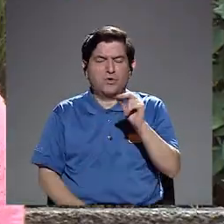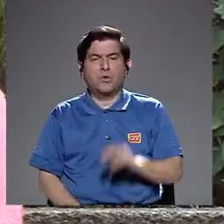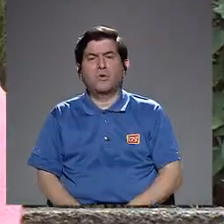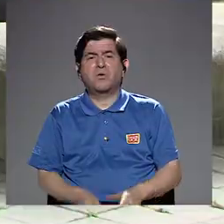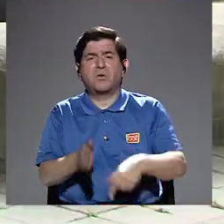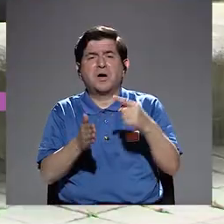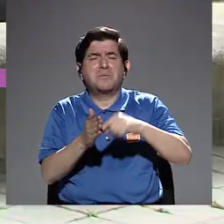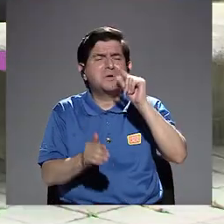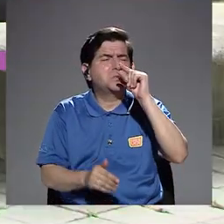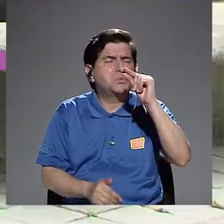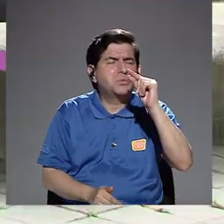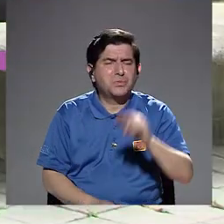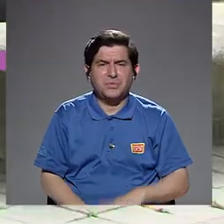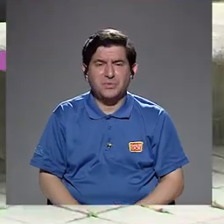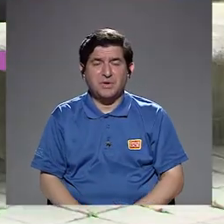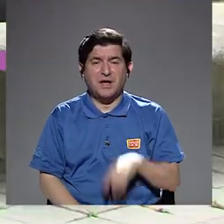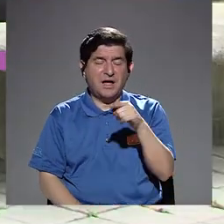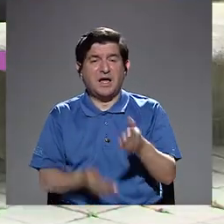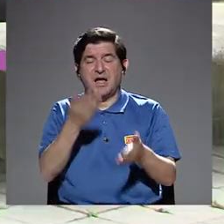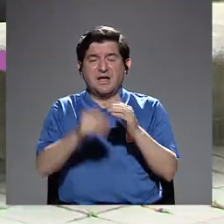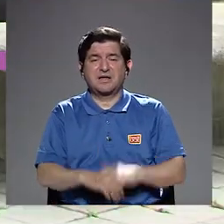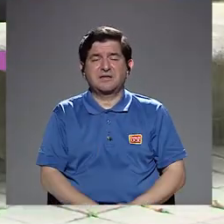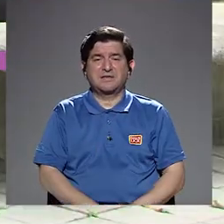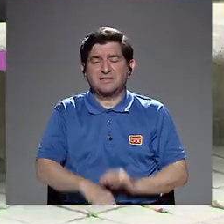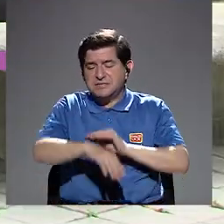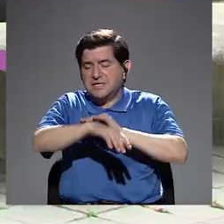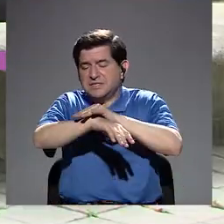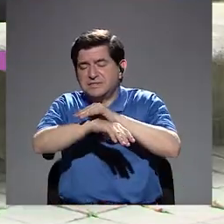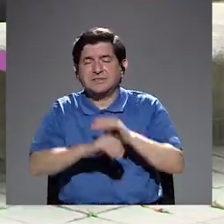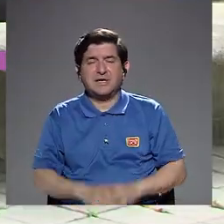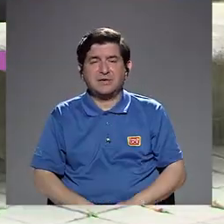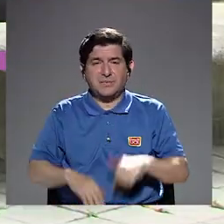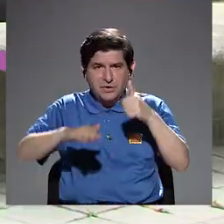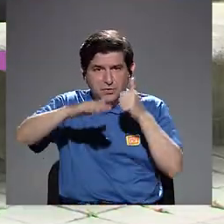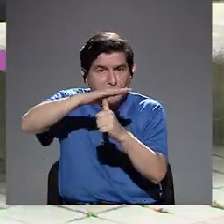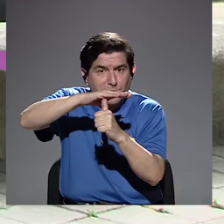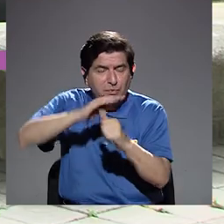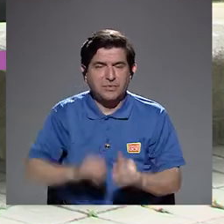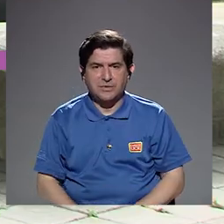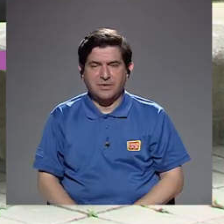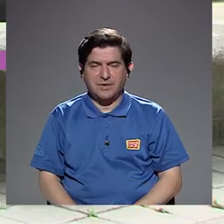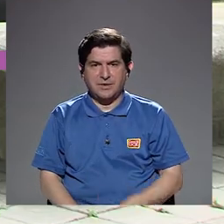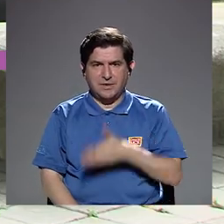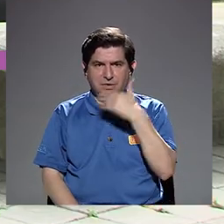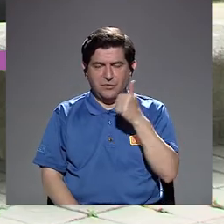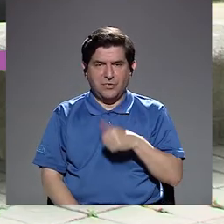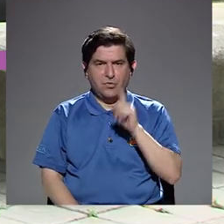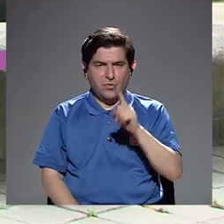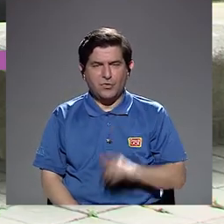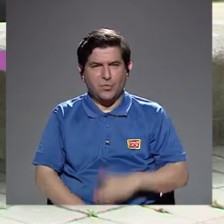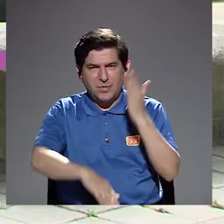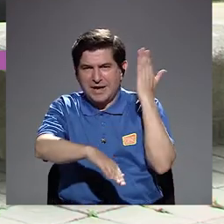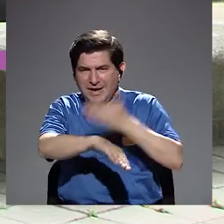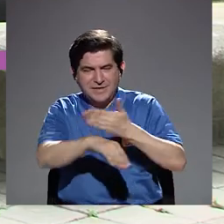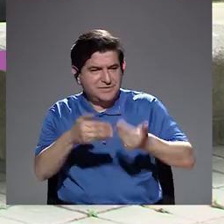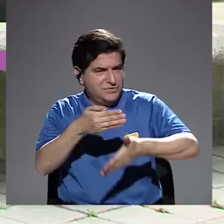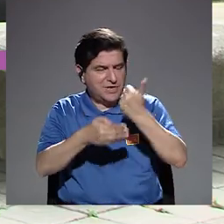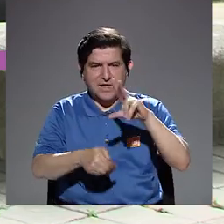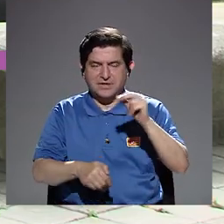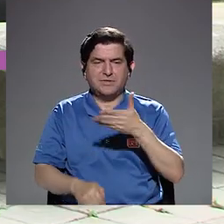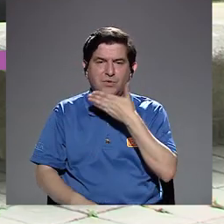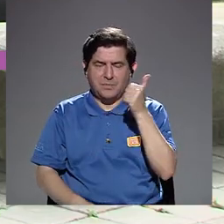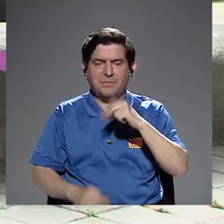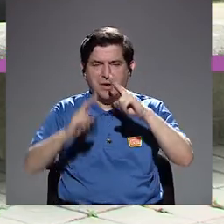pequeñas, se disimulan por el vello púbico. Entonces, idealmente es cualquier lesión que no estaba, mejor